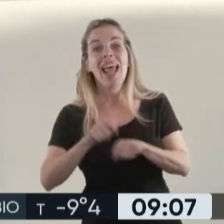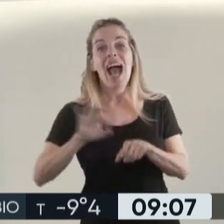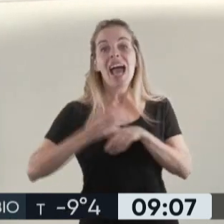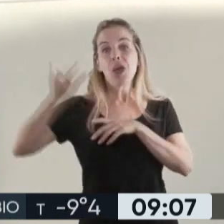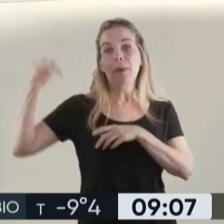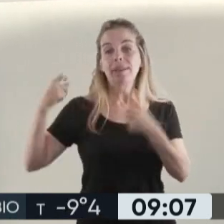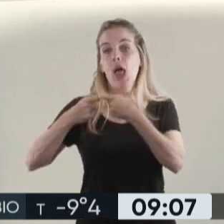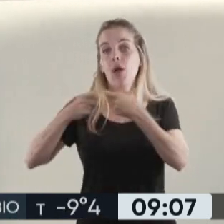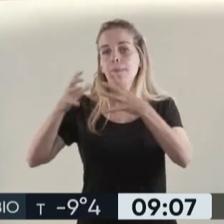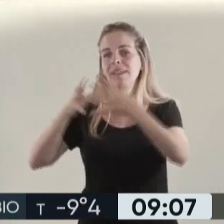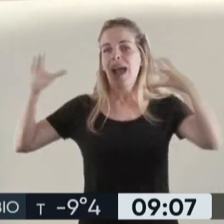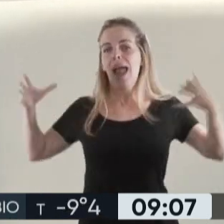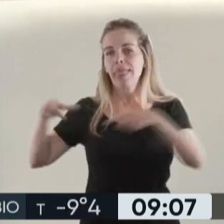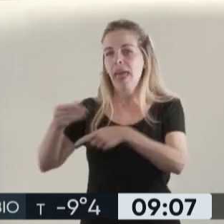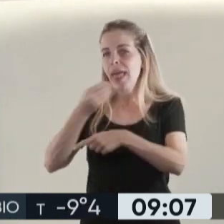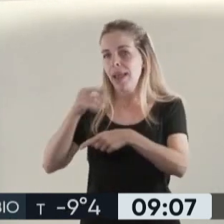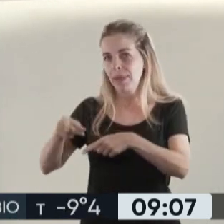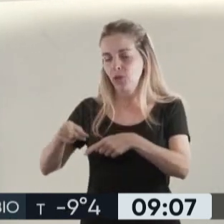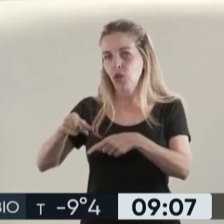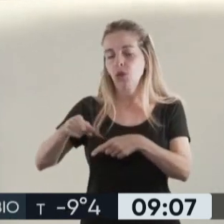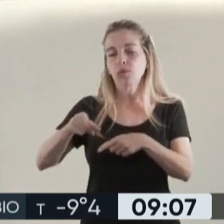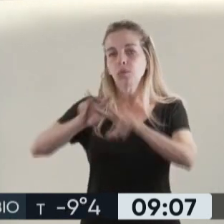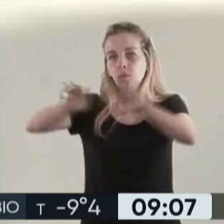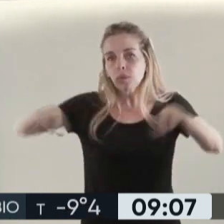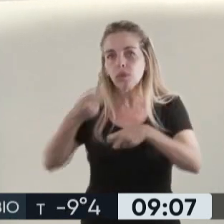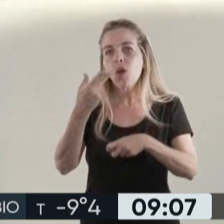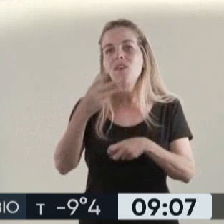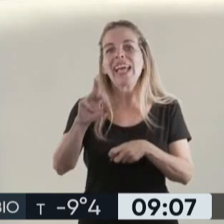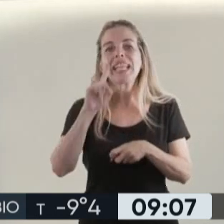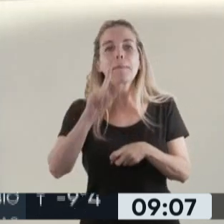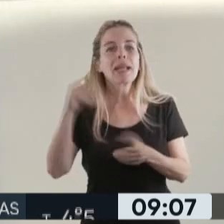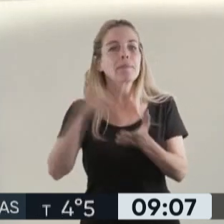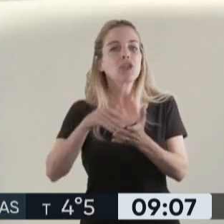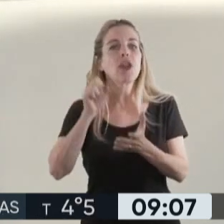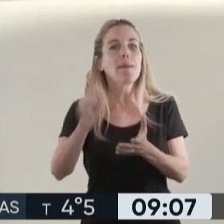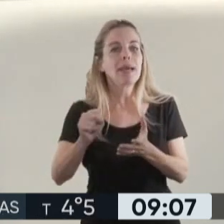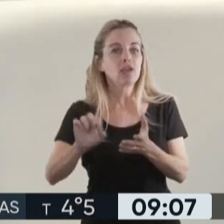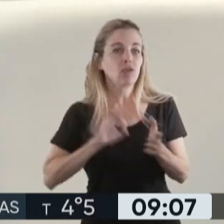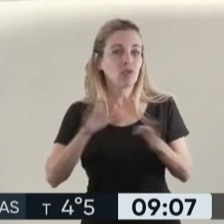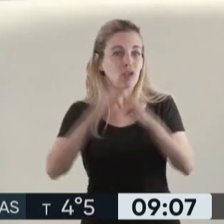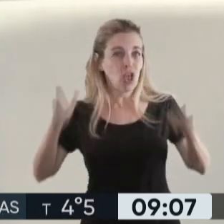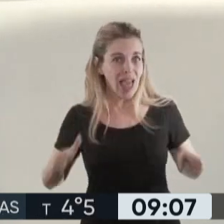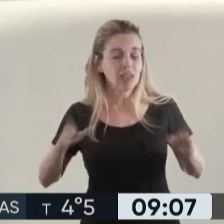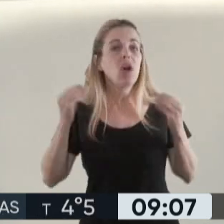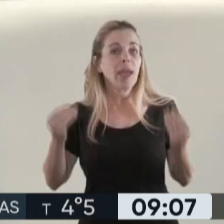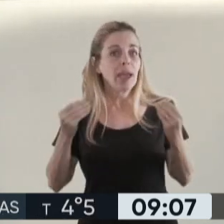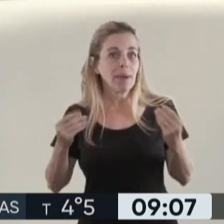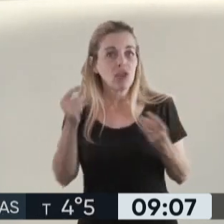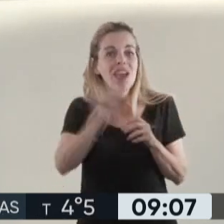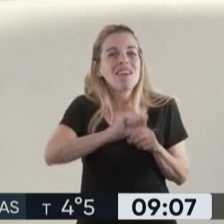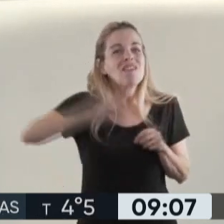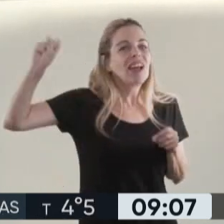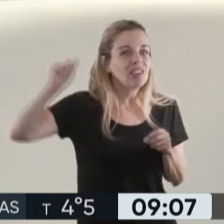importantes alimenticias ganó 20 mil millones de pesos a lo largo del año. La inflación en alimentos fue prácticamente